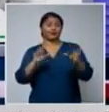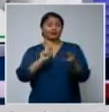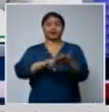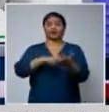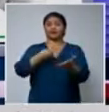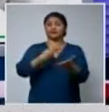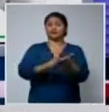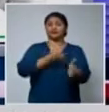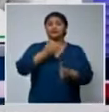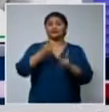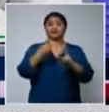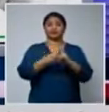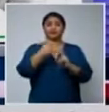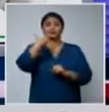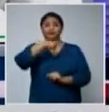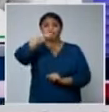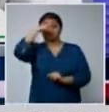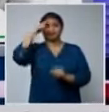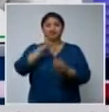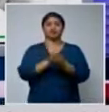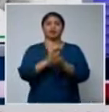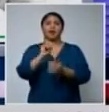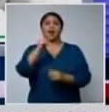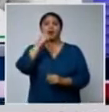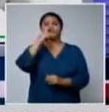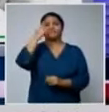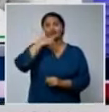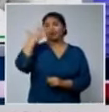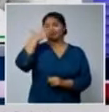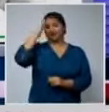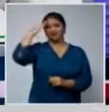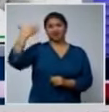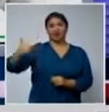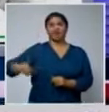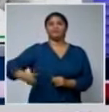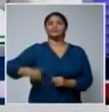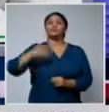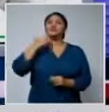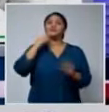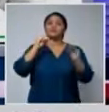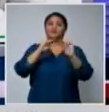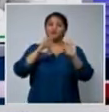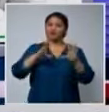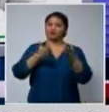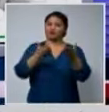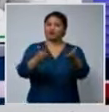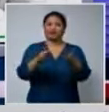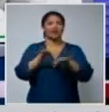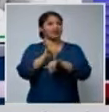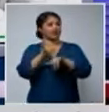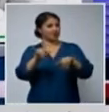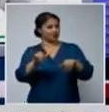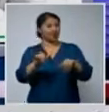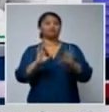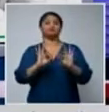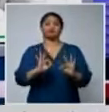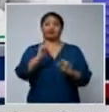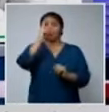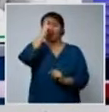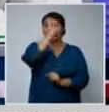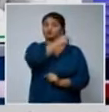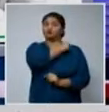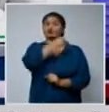señas, Yasmina Rami, bienvenida, y le doy la bienvenida como cada mañana al doctor Francisco Durán García, director nacional de